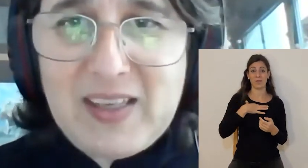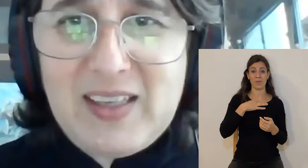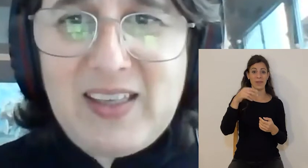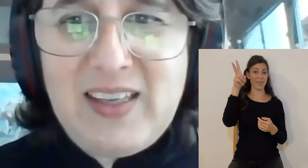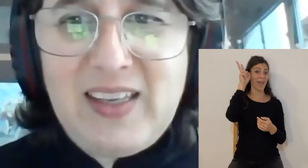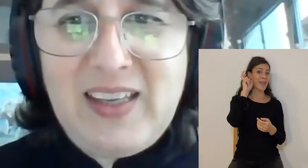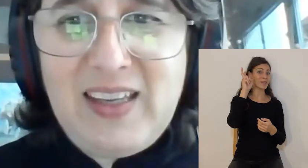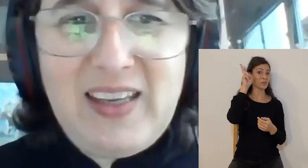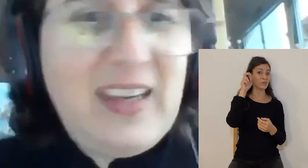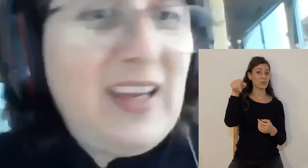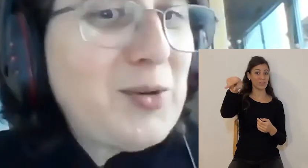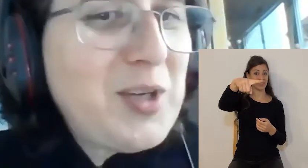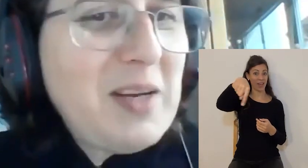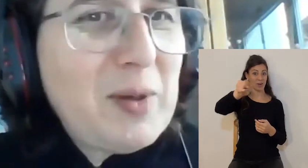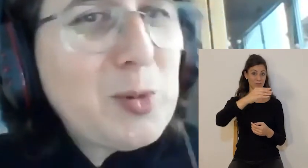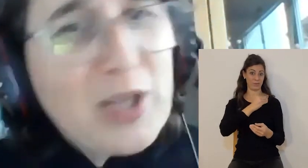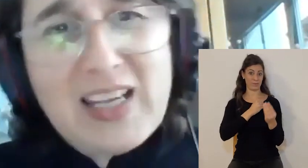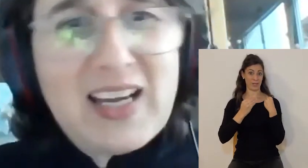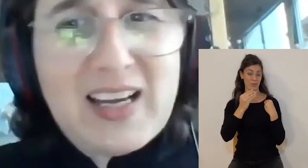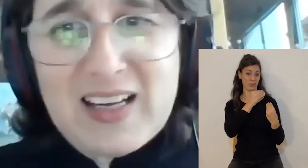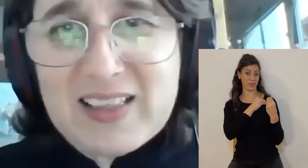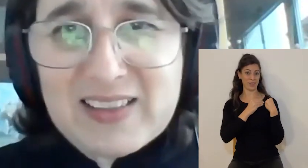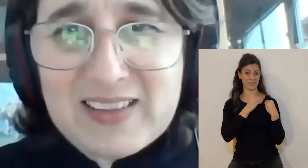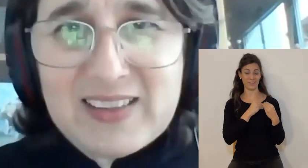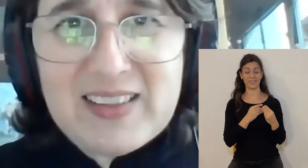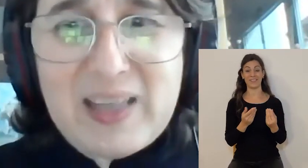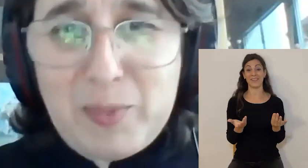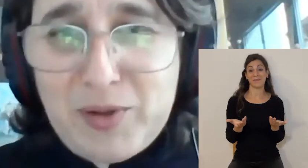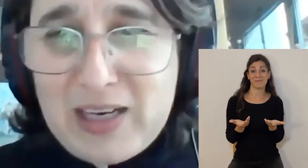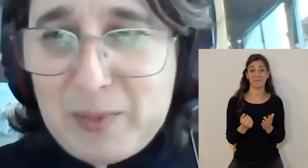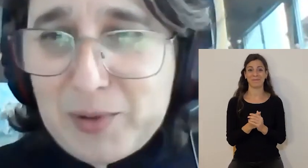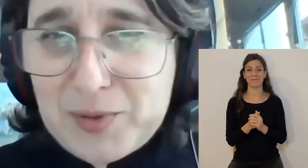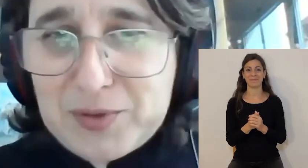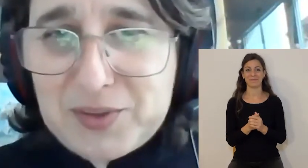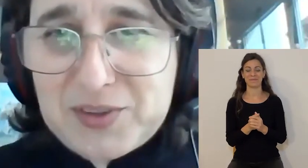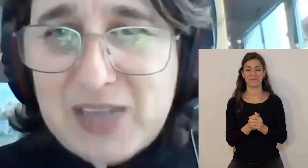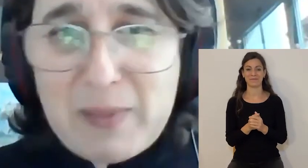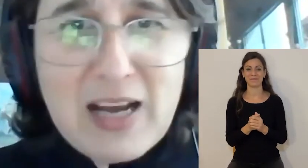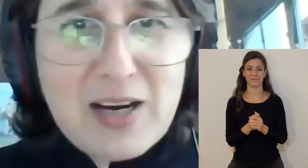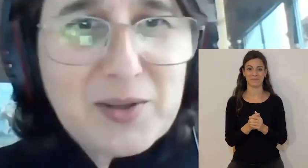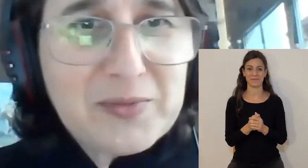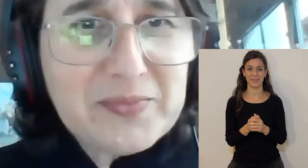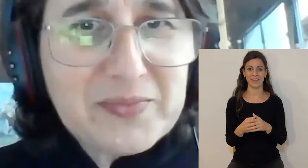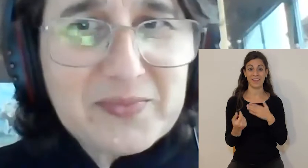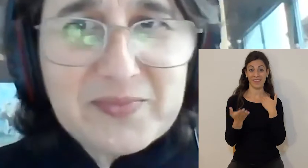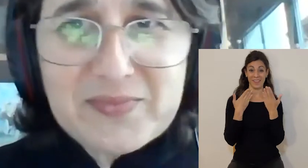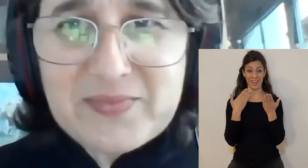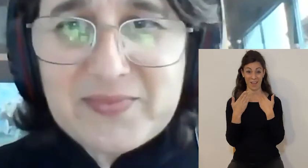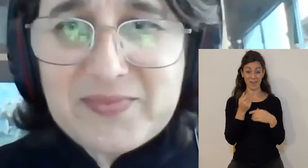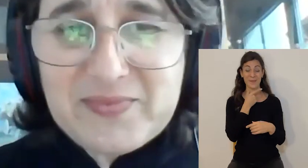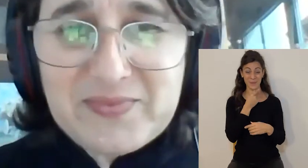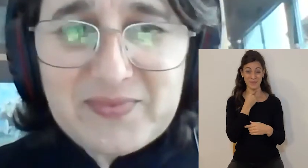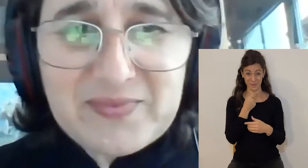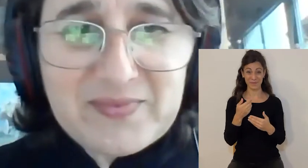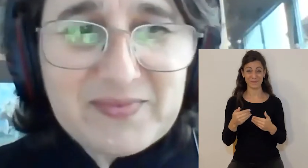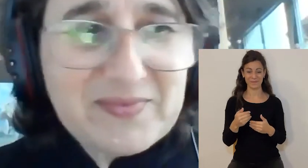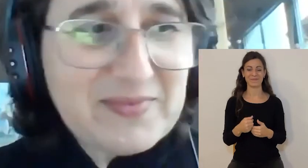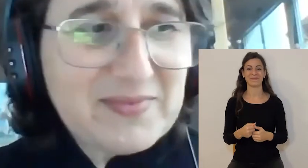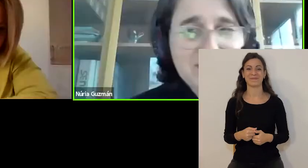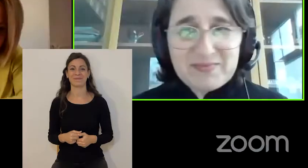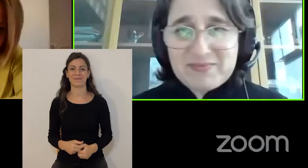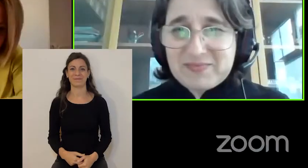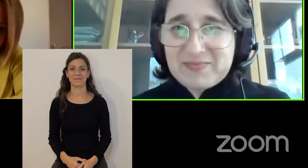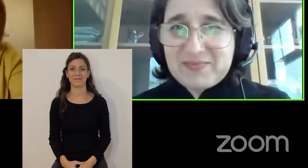¿vale? Y no sé, me gustaría que pudiéramos hablarlo.